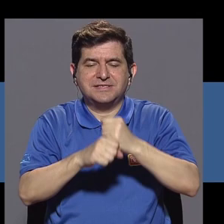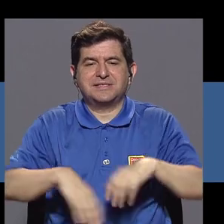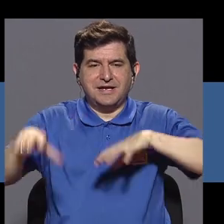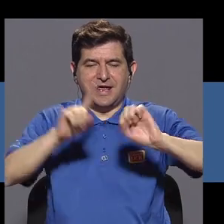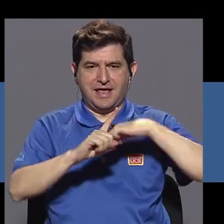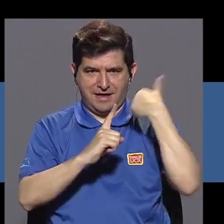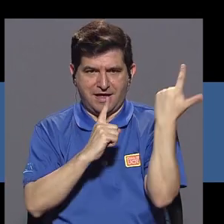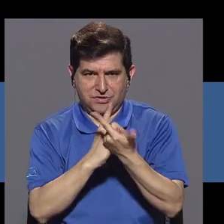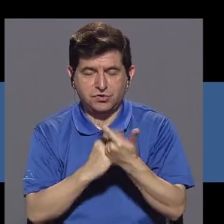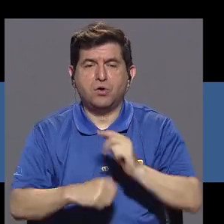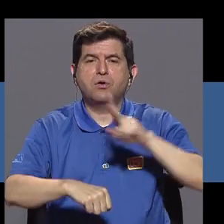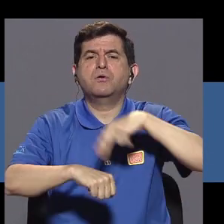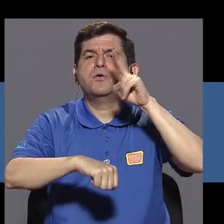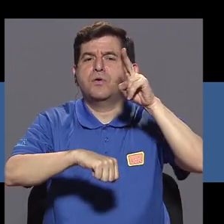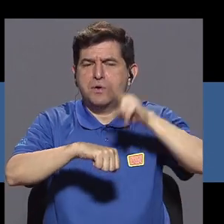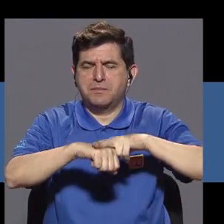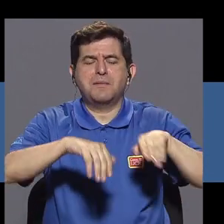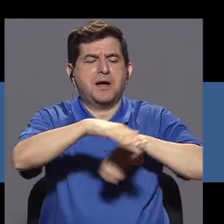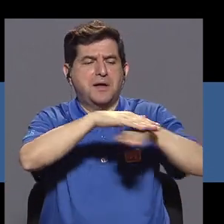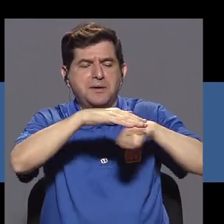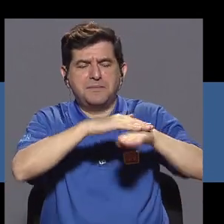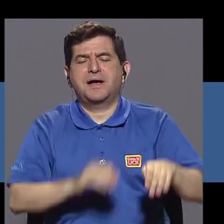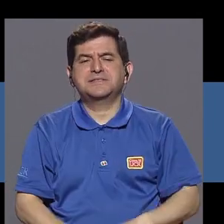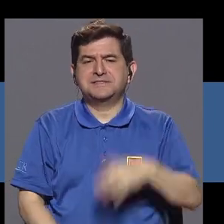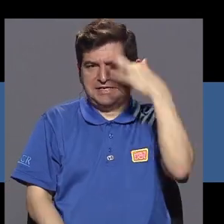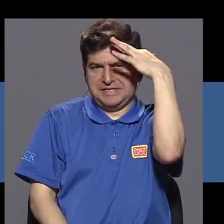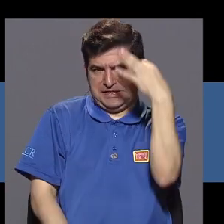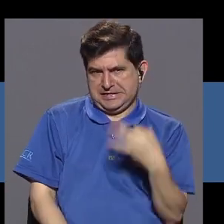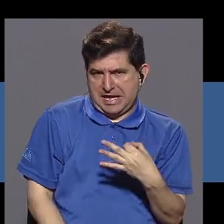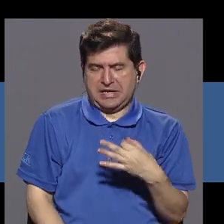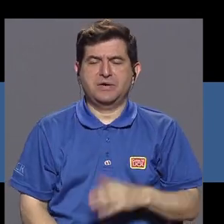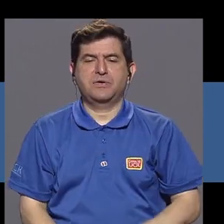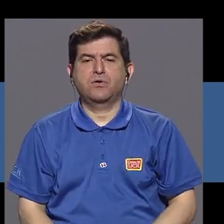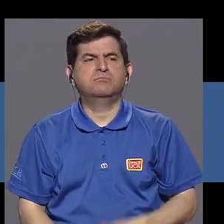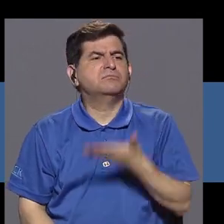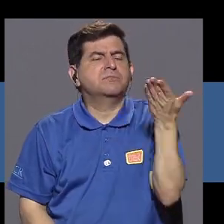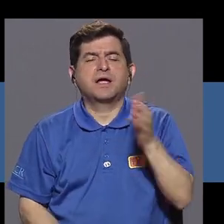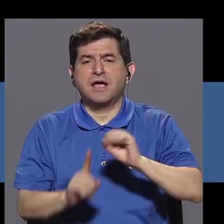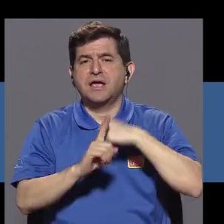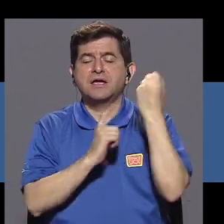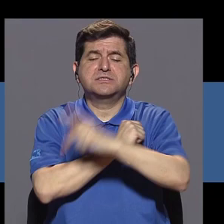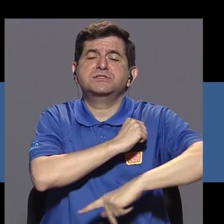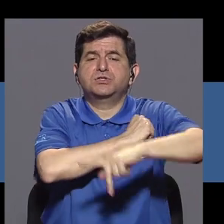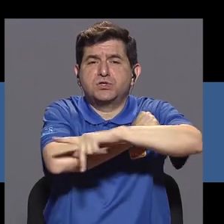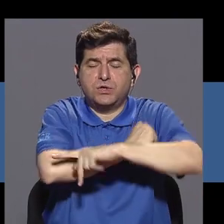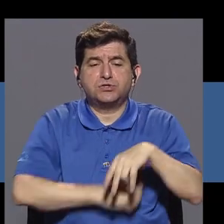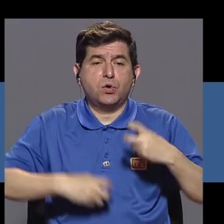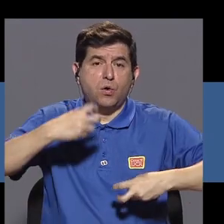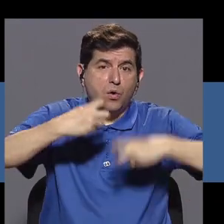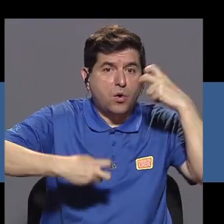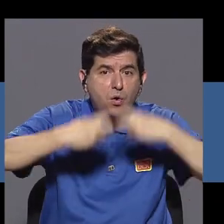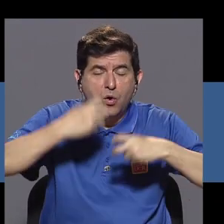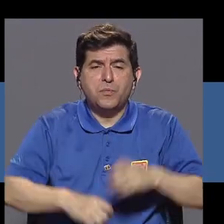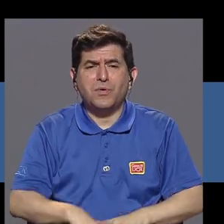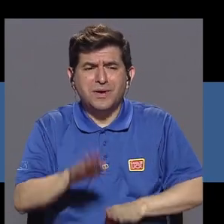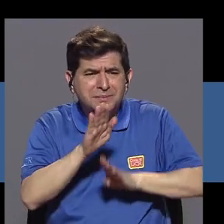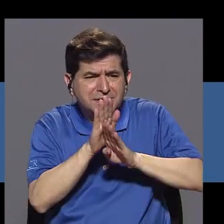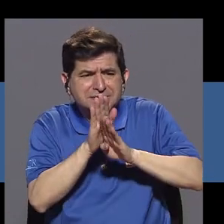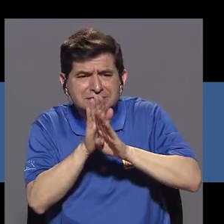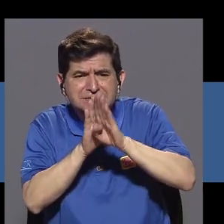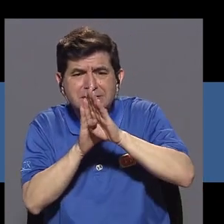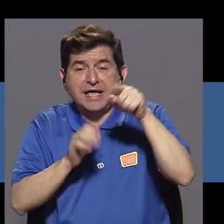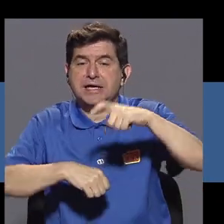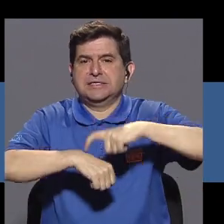toma como base ciertos criterios, como qué, situación del país o problemáticas que se estén desarrollando en ese momento en